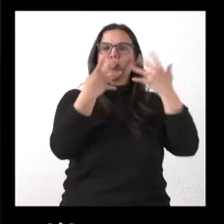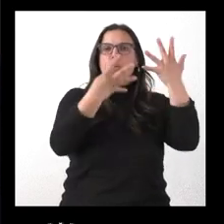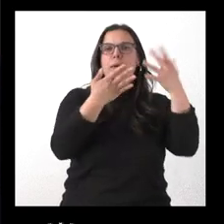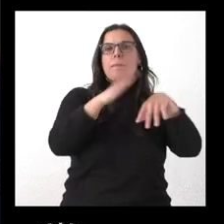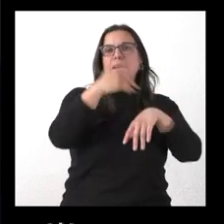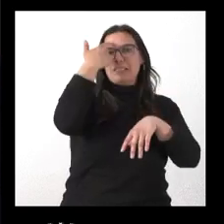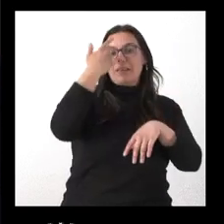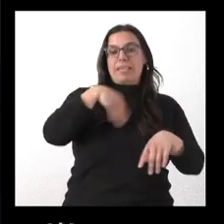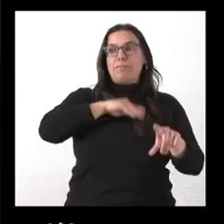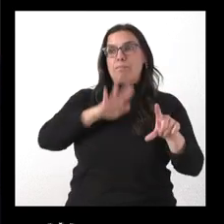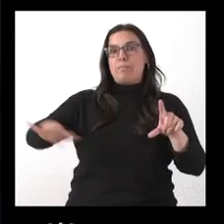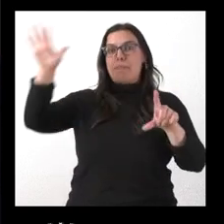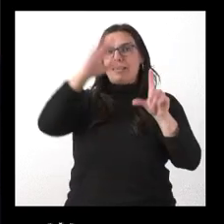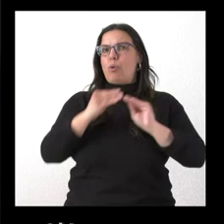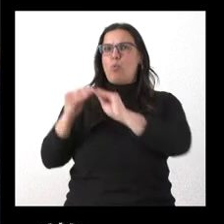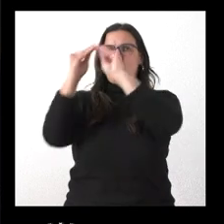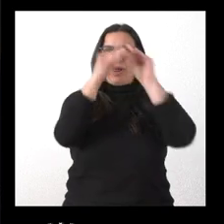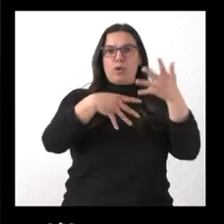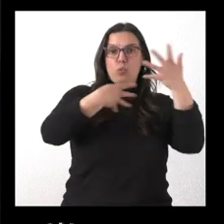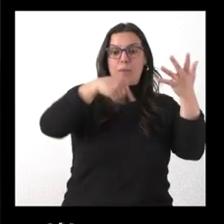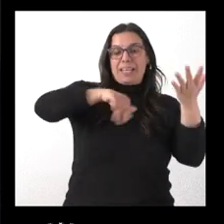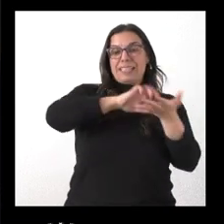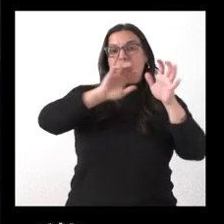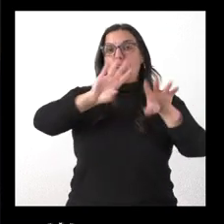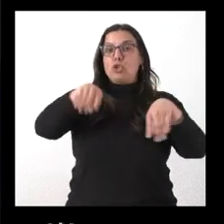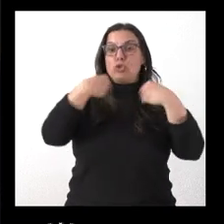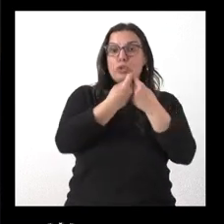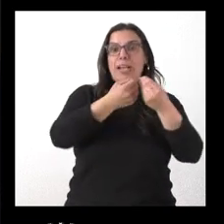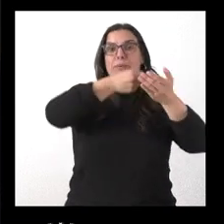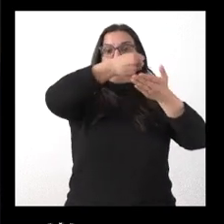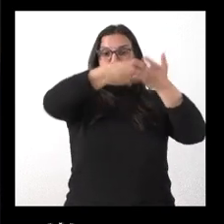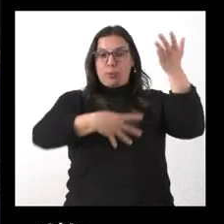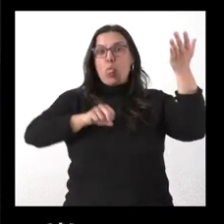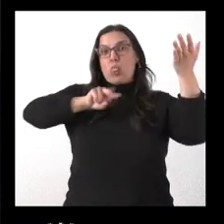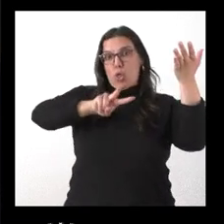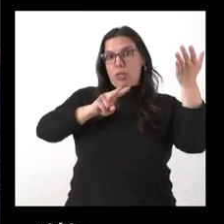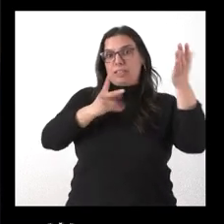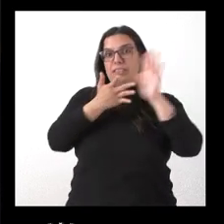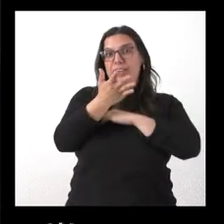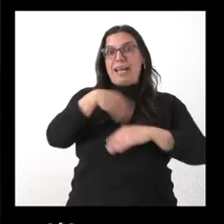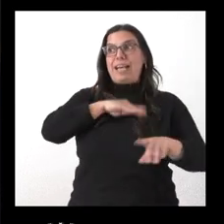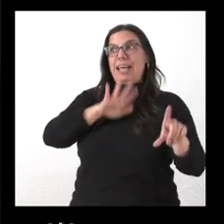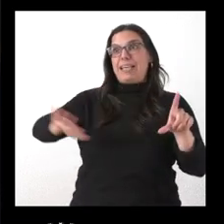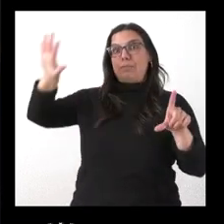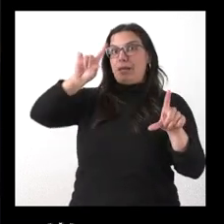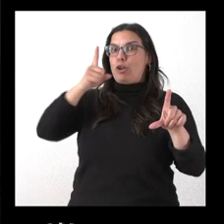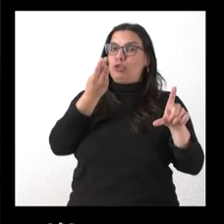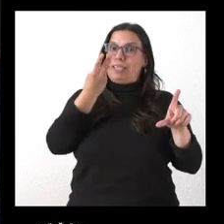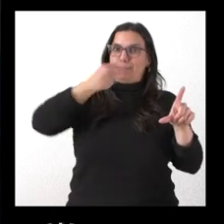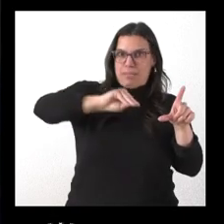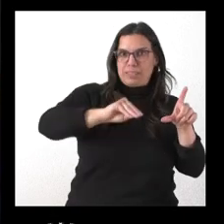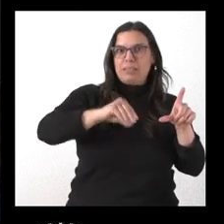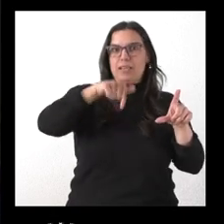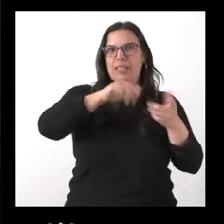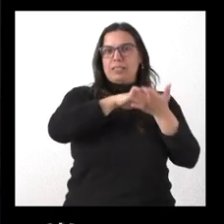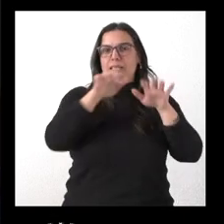general para toda España en el caso de Castilla y león se amplió un total de 12 enfermedades por tanto son tres más que las establecidas con carácter general para